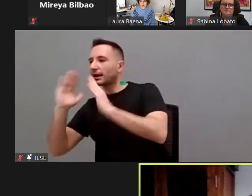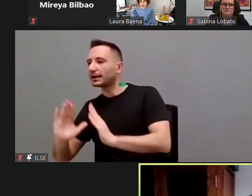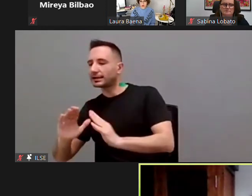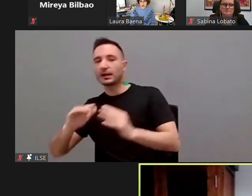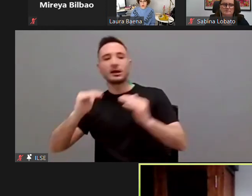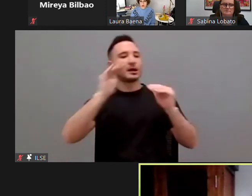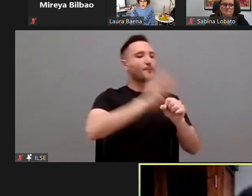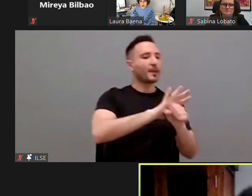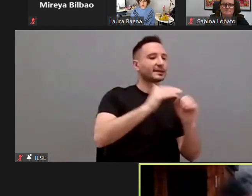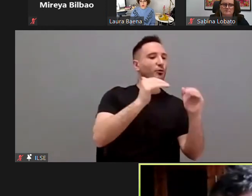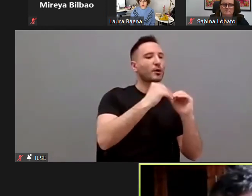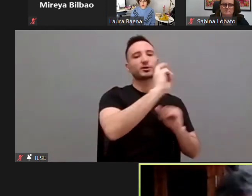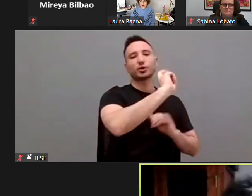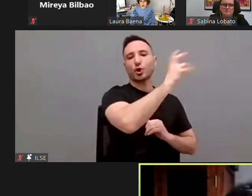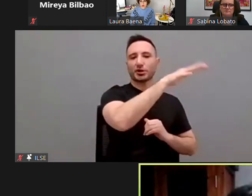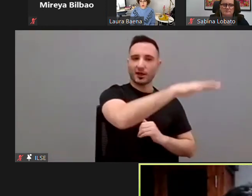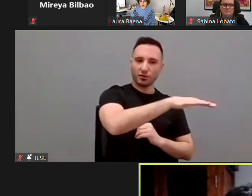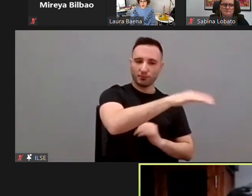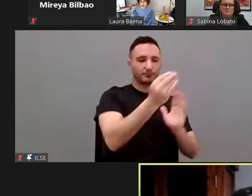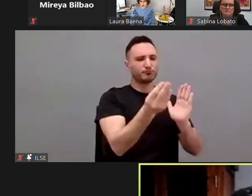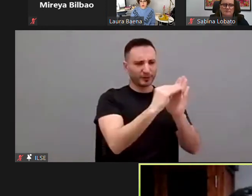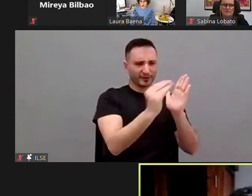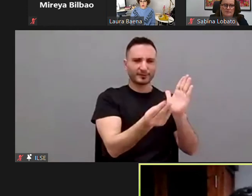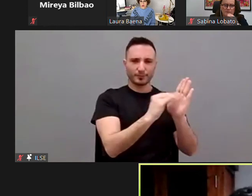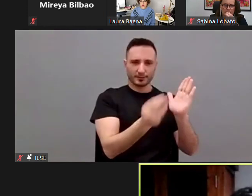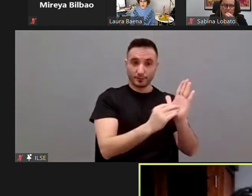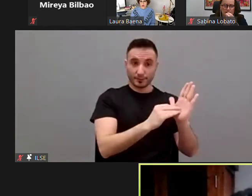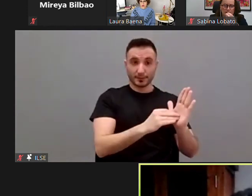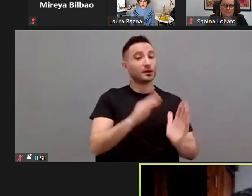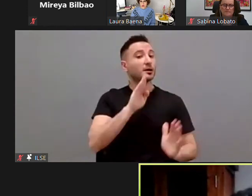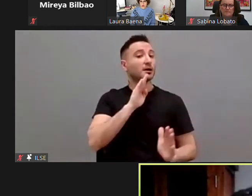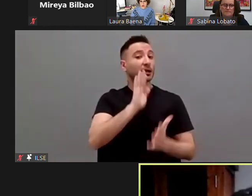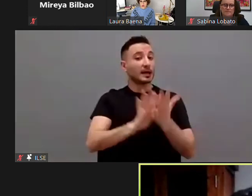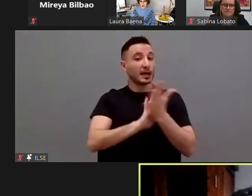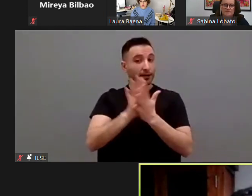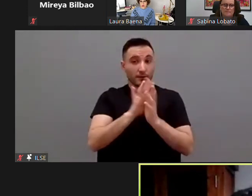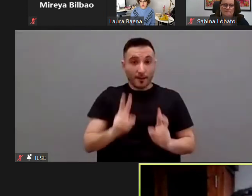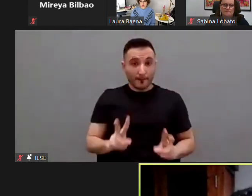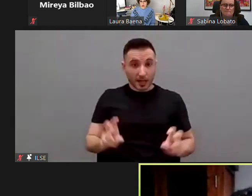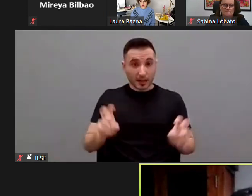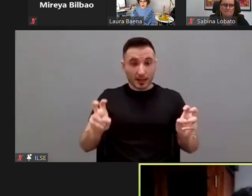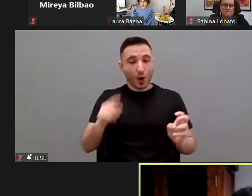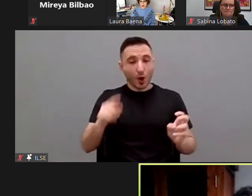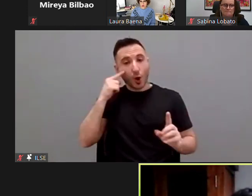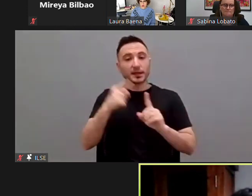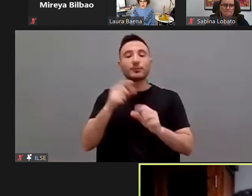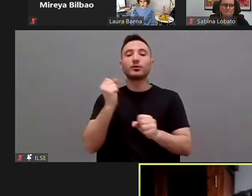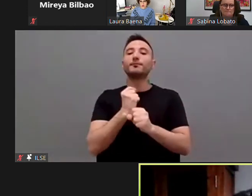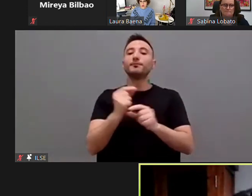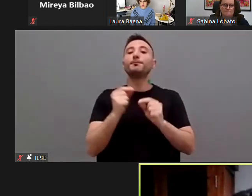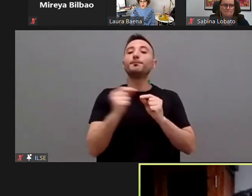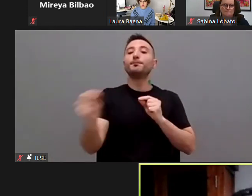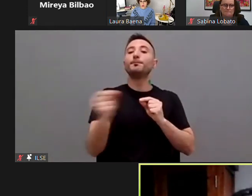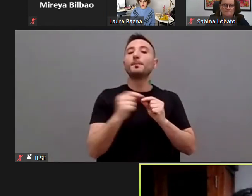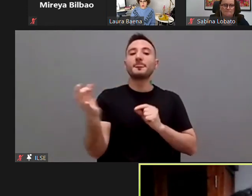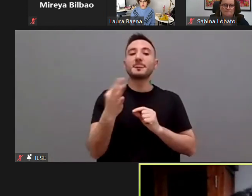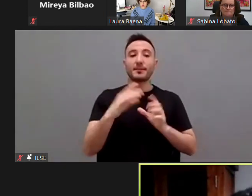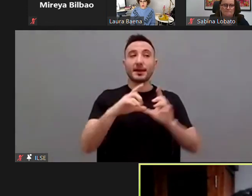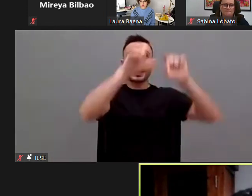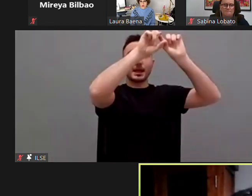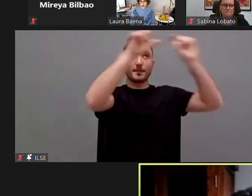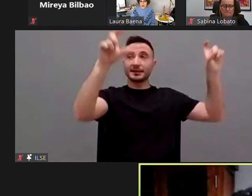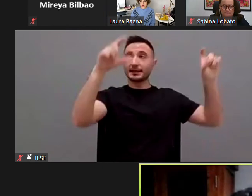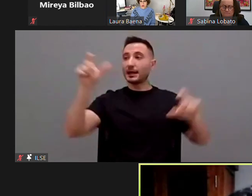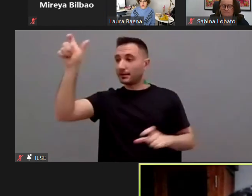otro. Ojo, que como se ha dicho al principio, para marcar el teletrabajo tienen que llegar a un acuerdo, no se puede